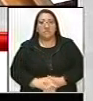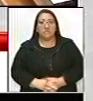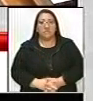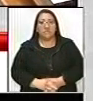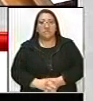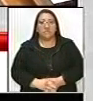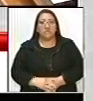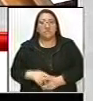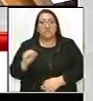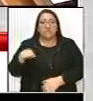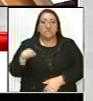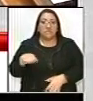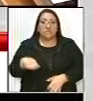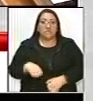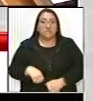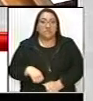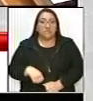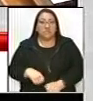Beteta Rubín, sí.